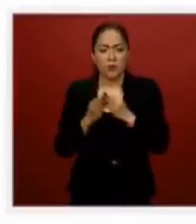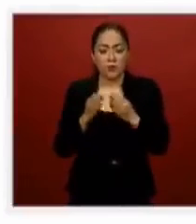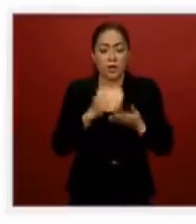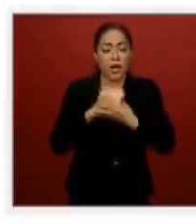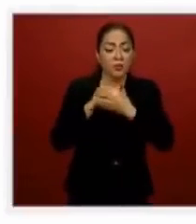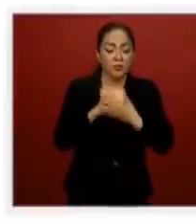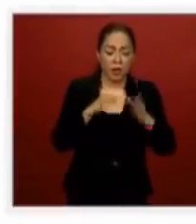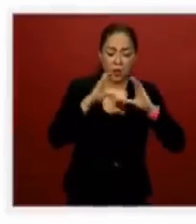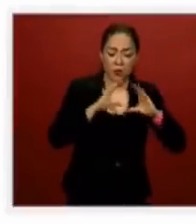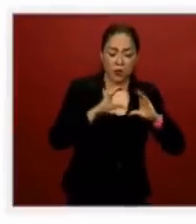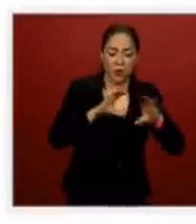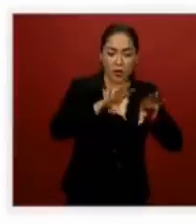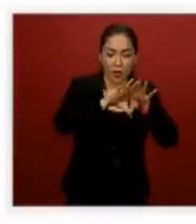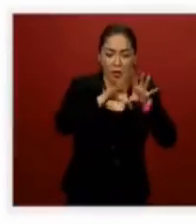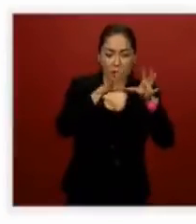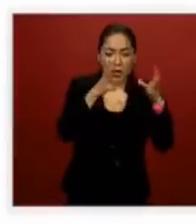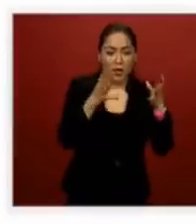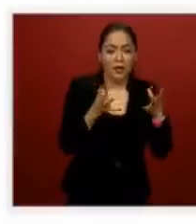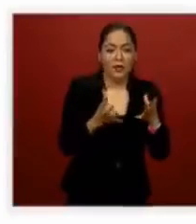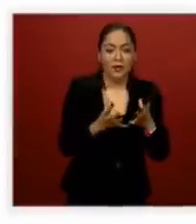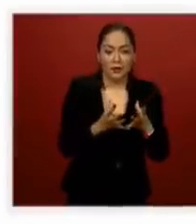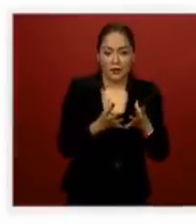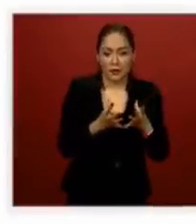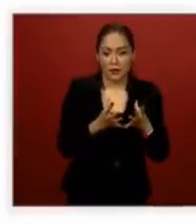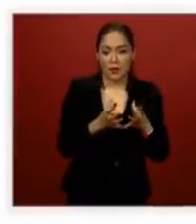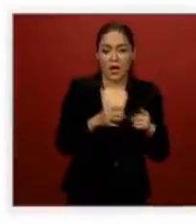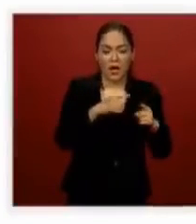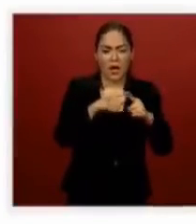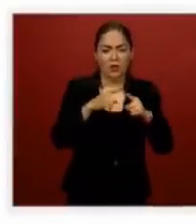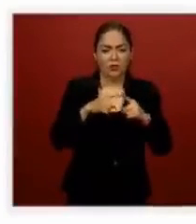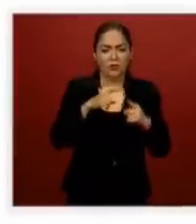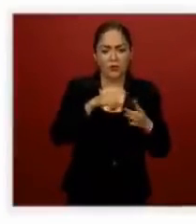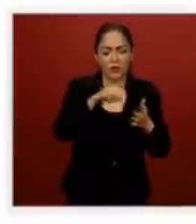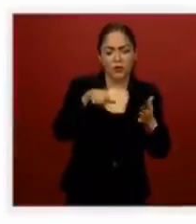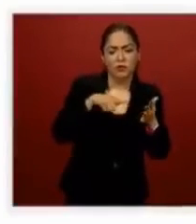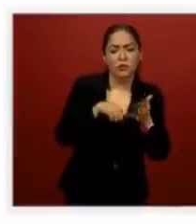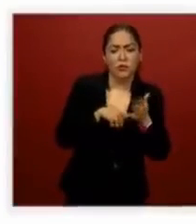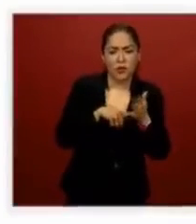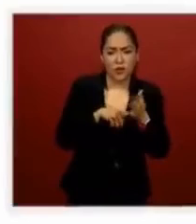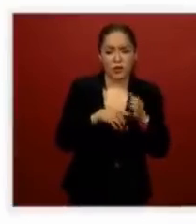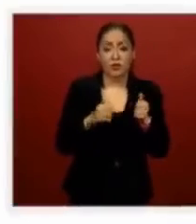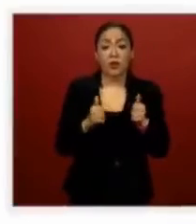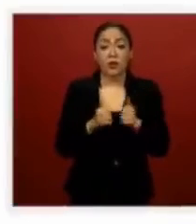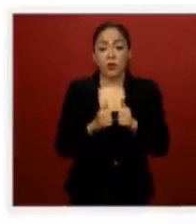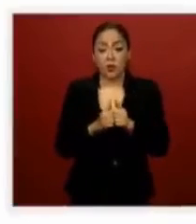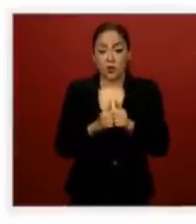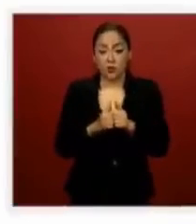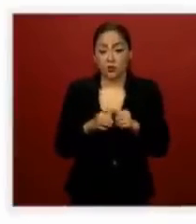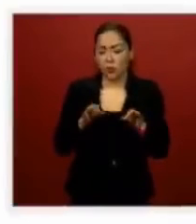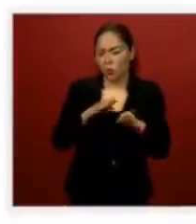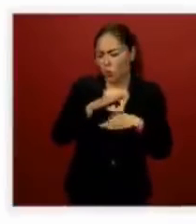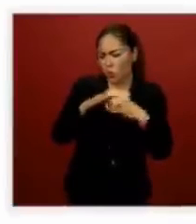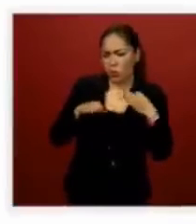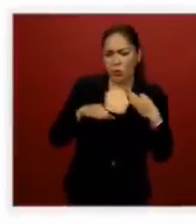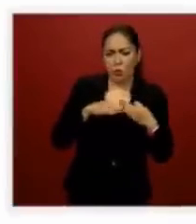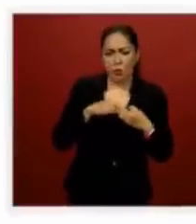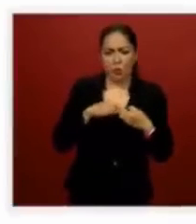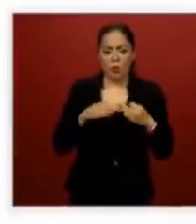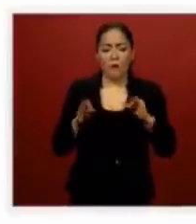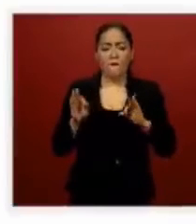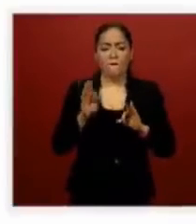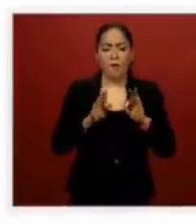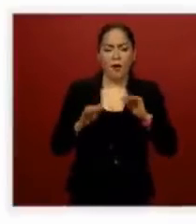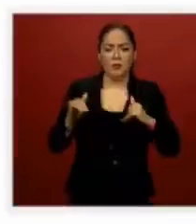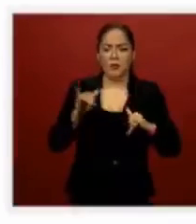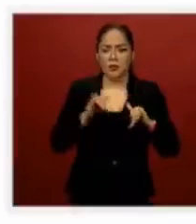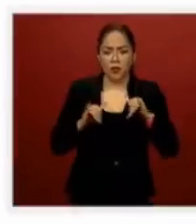madre tierra y la preservación de sus ecosistemas, con todos los elementos físicos, químicos y ecológicos